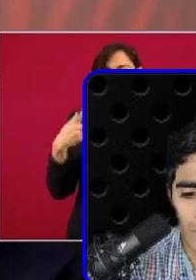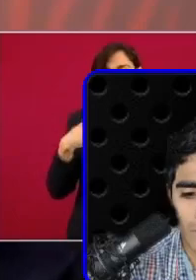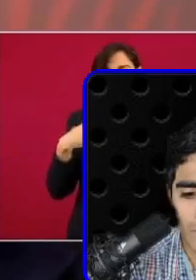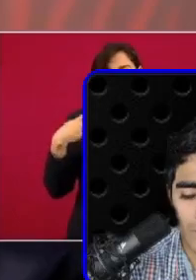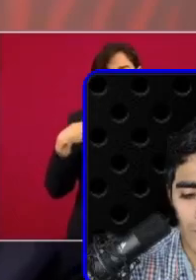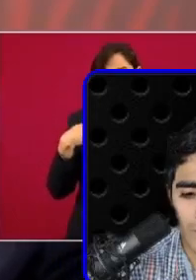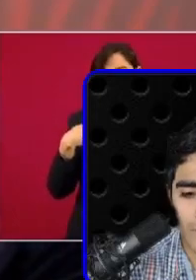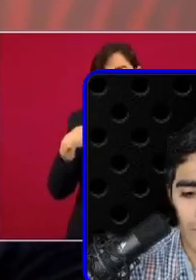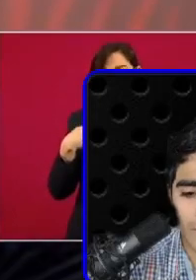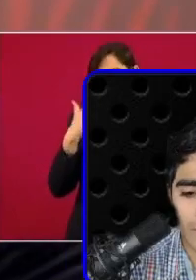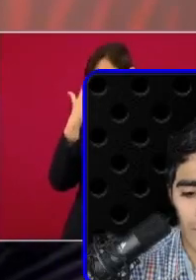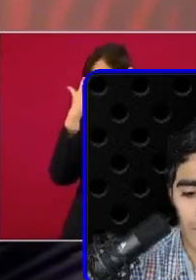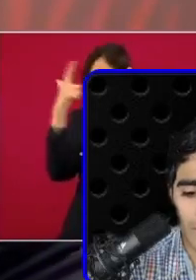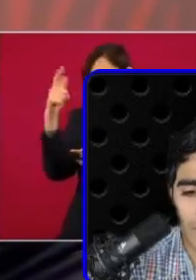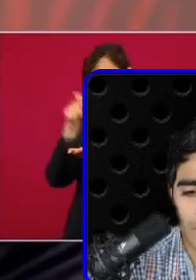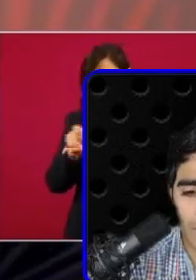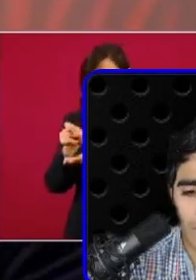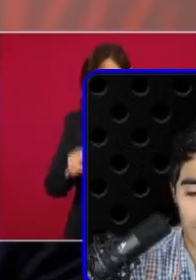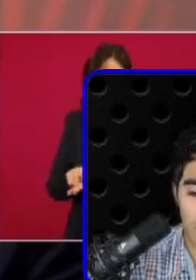cantautores,